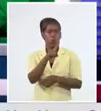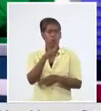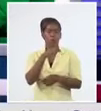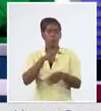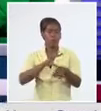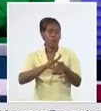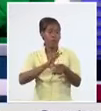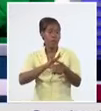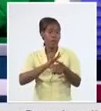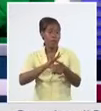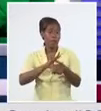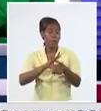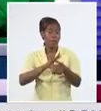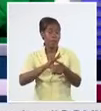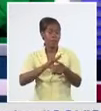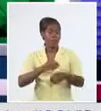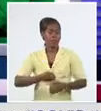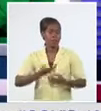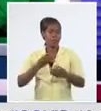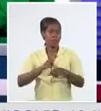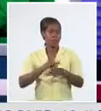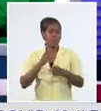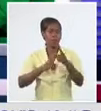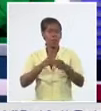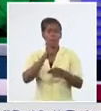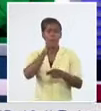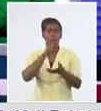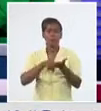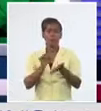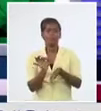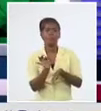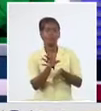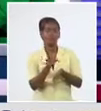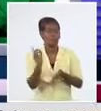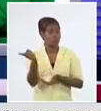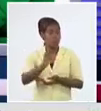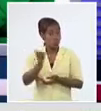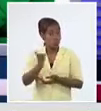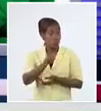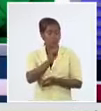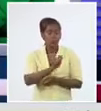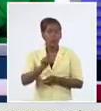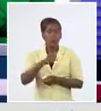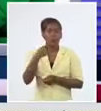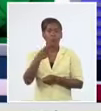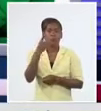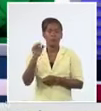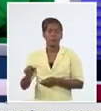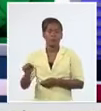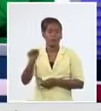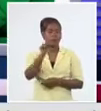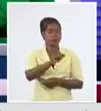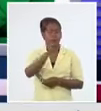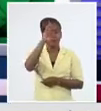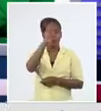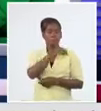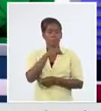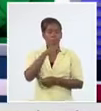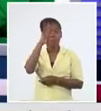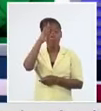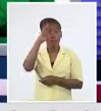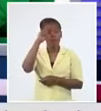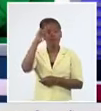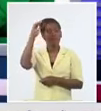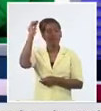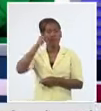lo da el padre lo está medicando, ¿no? Y los adolescentes no deben automedicarse. Los protocolos de actuación están hechos para que los